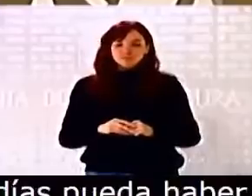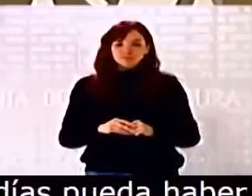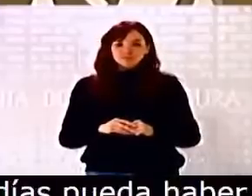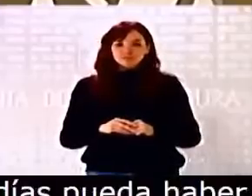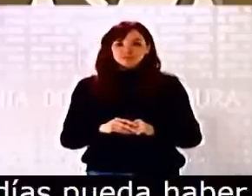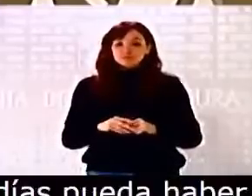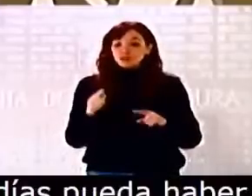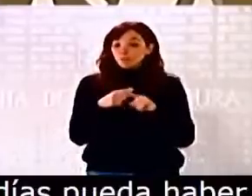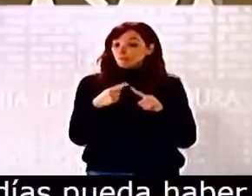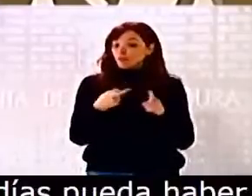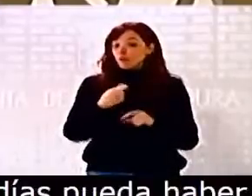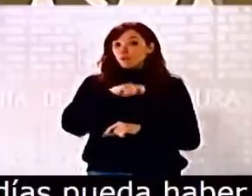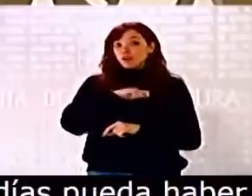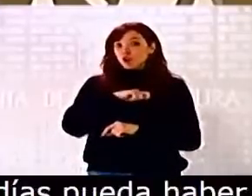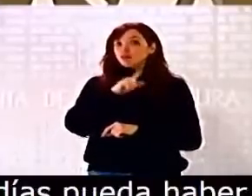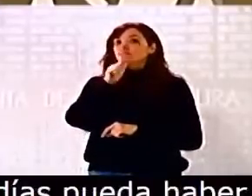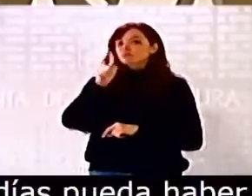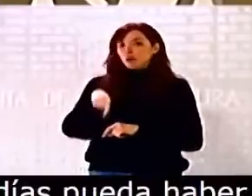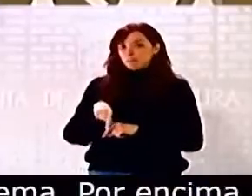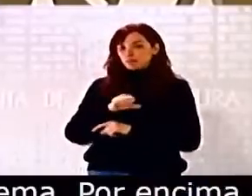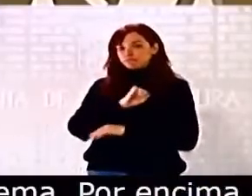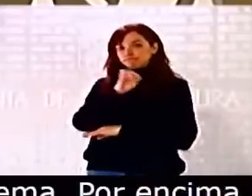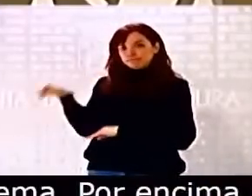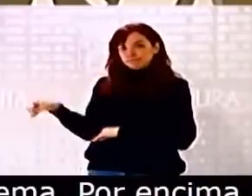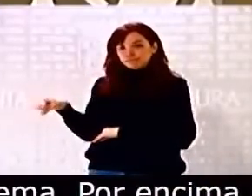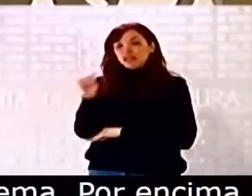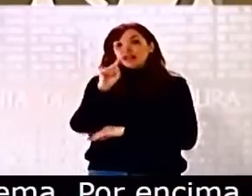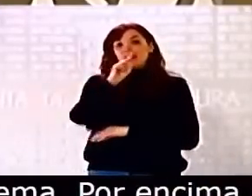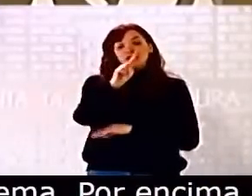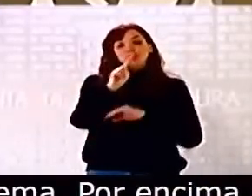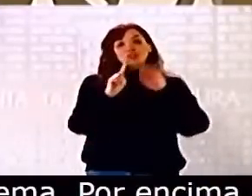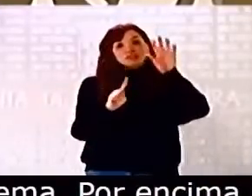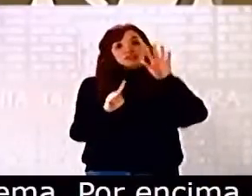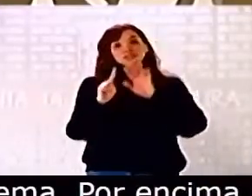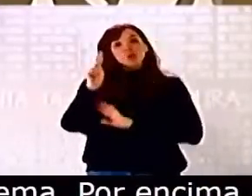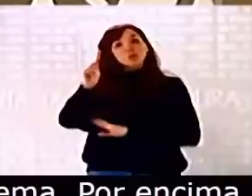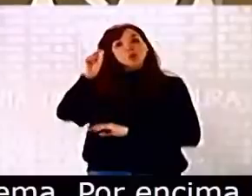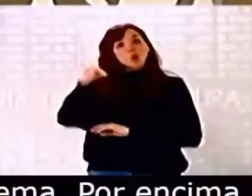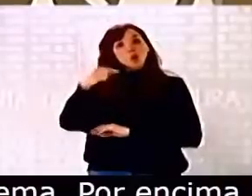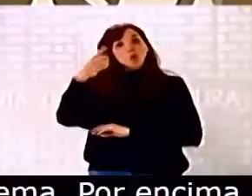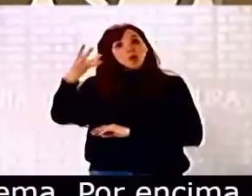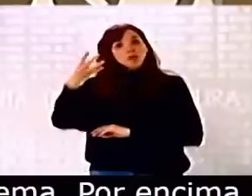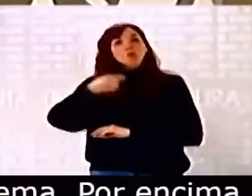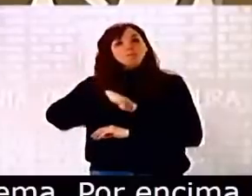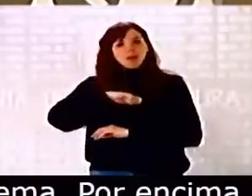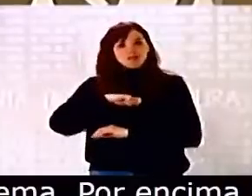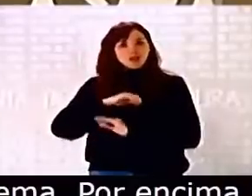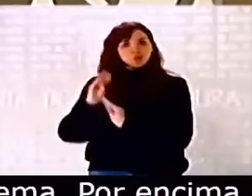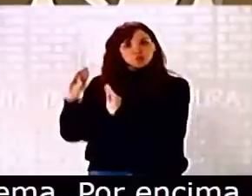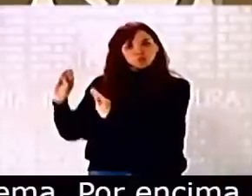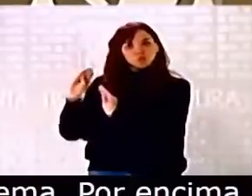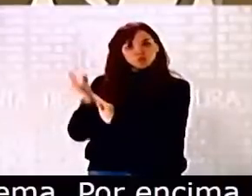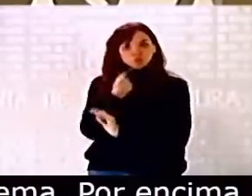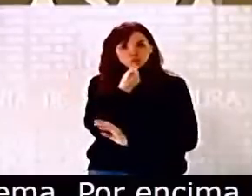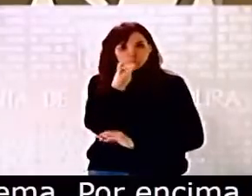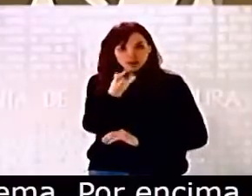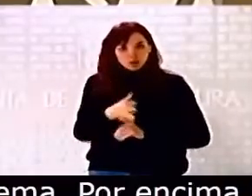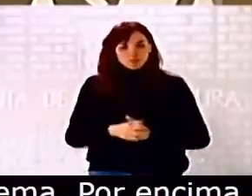la media española, que también ha crecido en 161,64, que es la media del país.